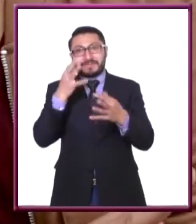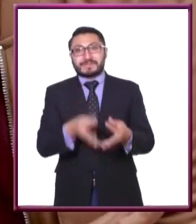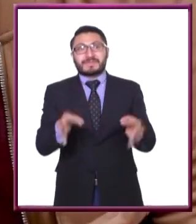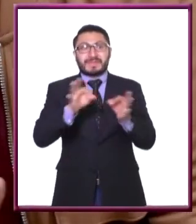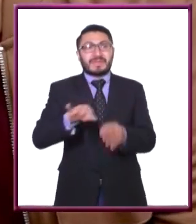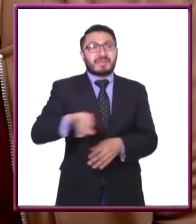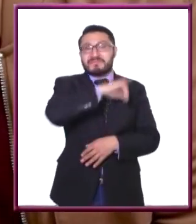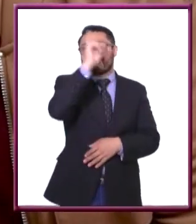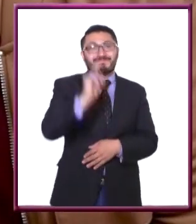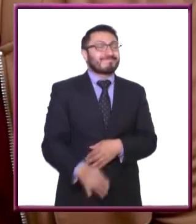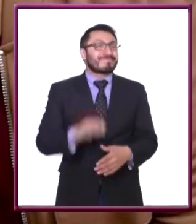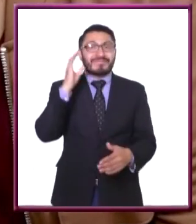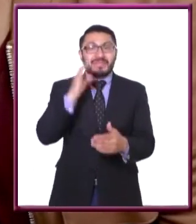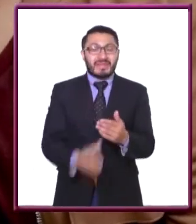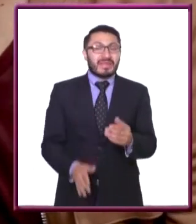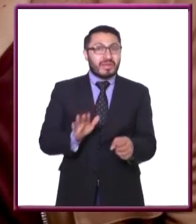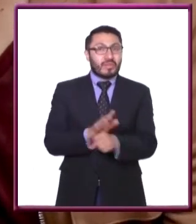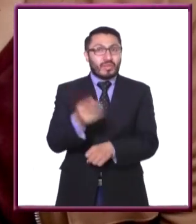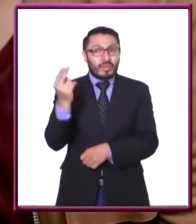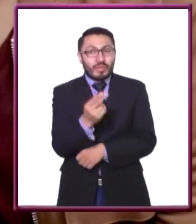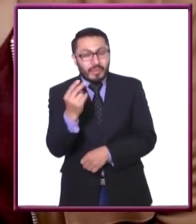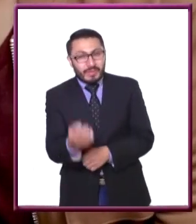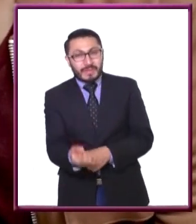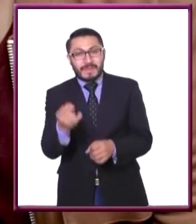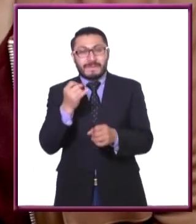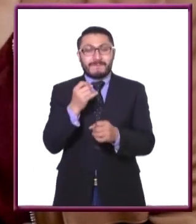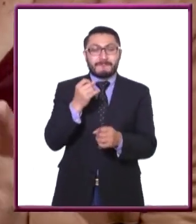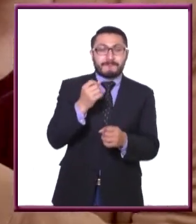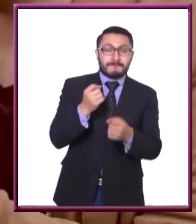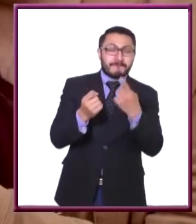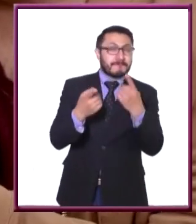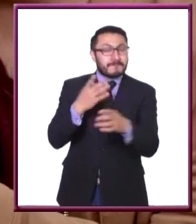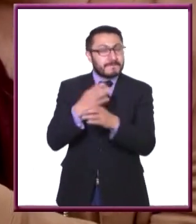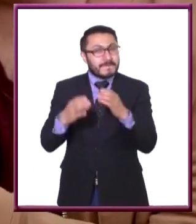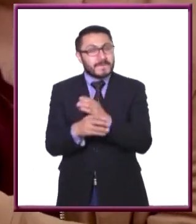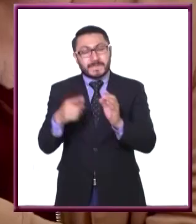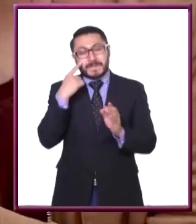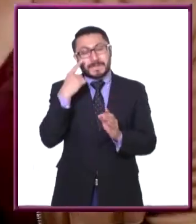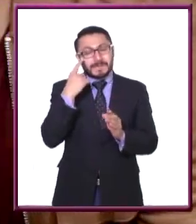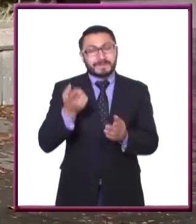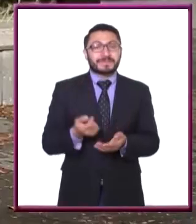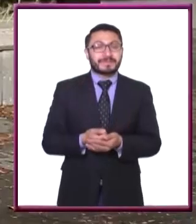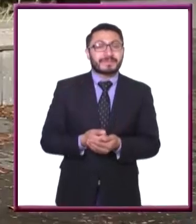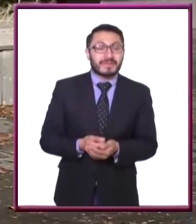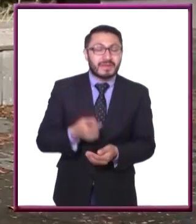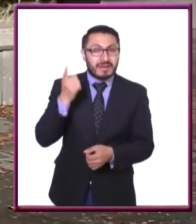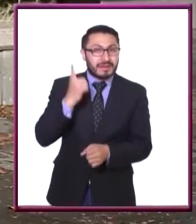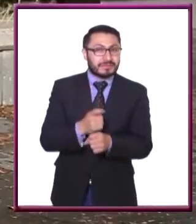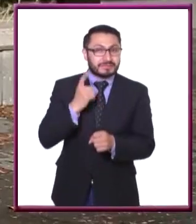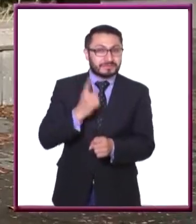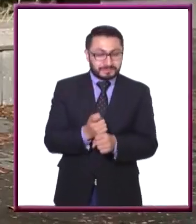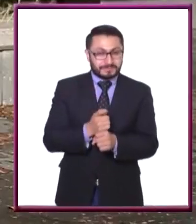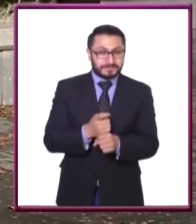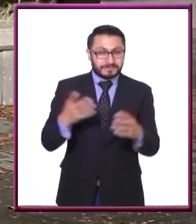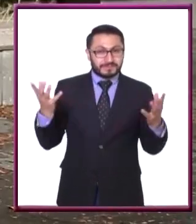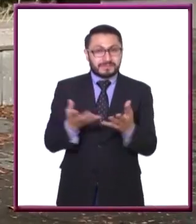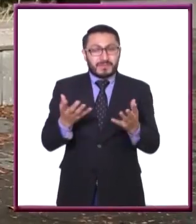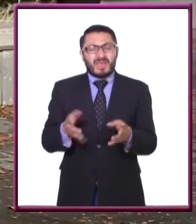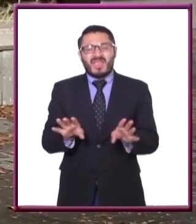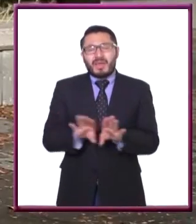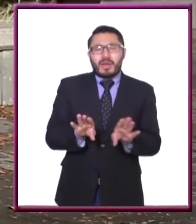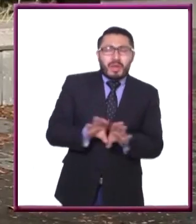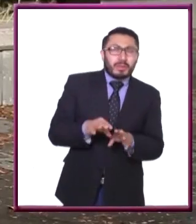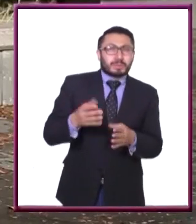no acabaríamos nunca. Lo que necesitaremos son algunos datos. ¿Comenzamos? Comenzamos. Primero hay que